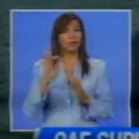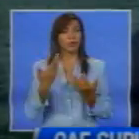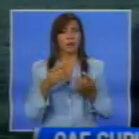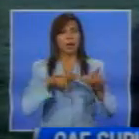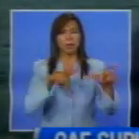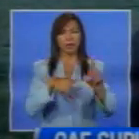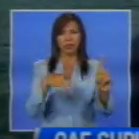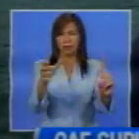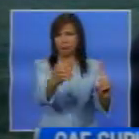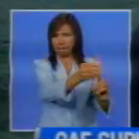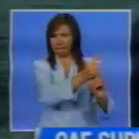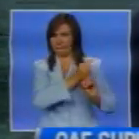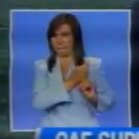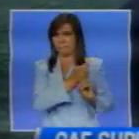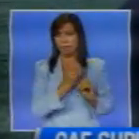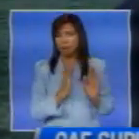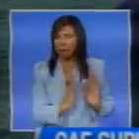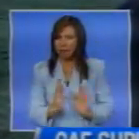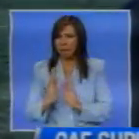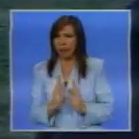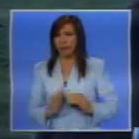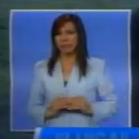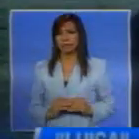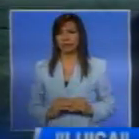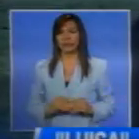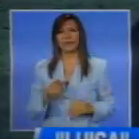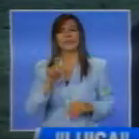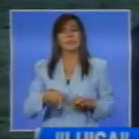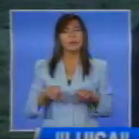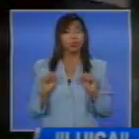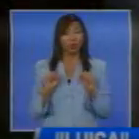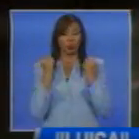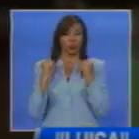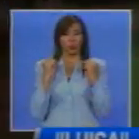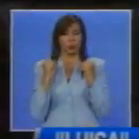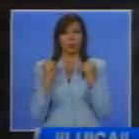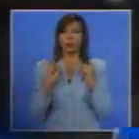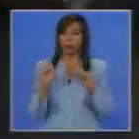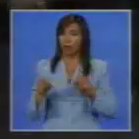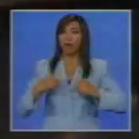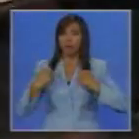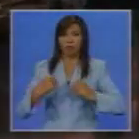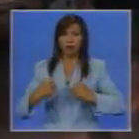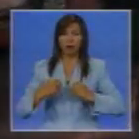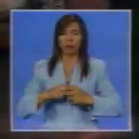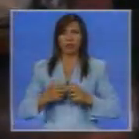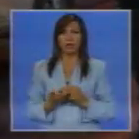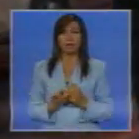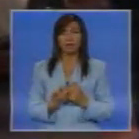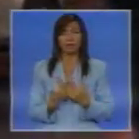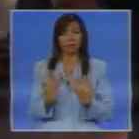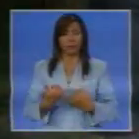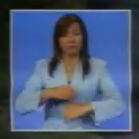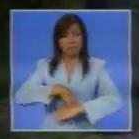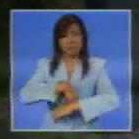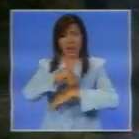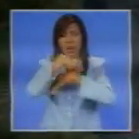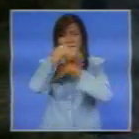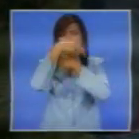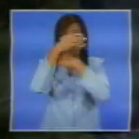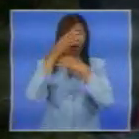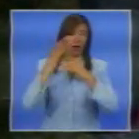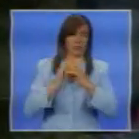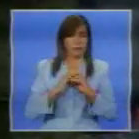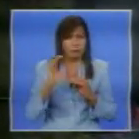No era para se puede decir, un susto nomás, esto era ya era para grande. El operativo se ejecutó en la madrugada, logrando capturar a